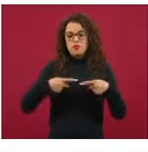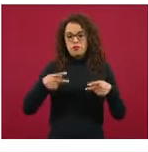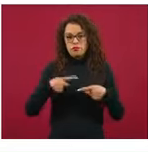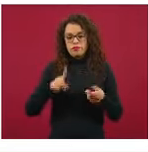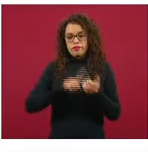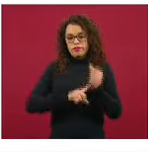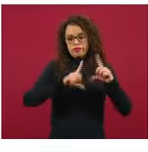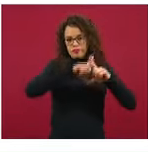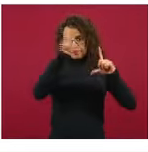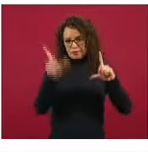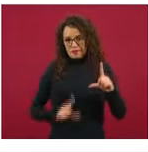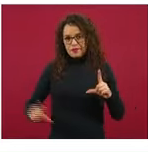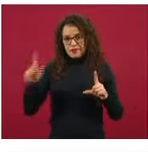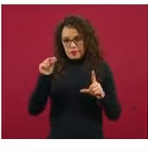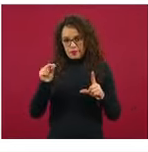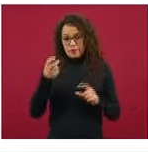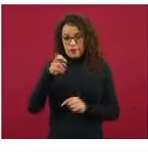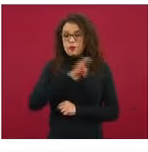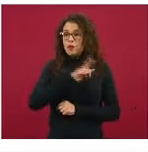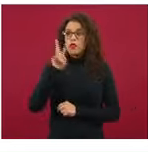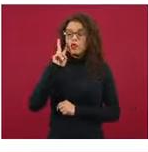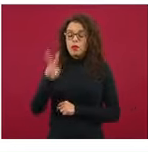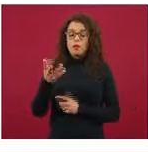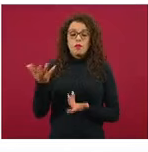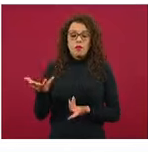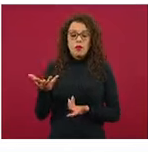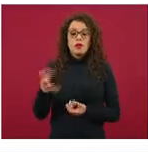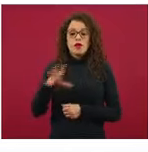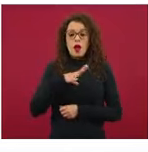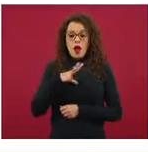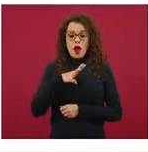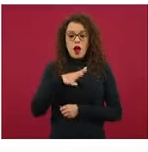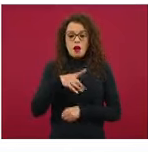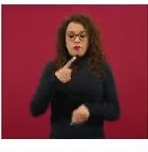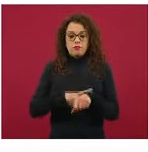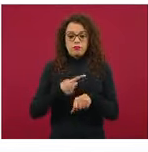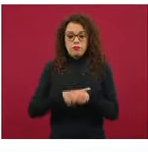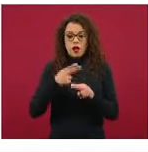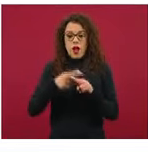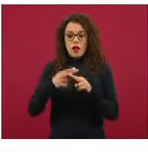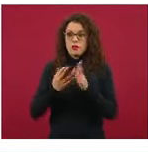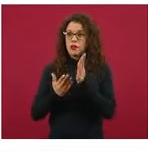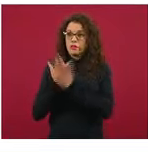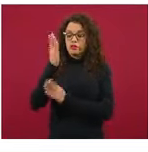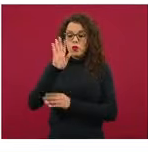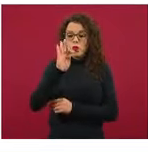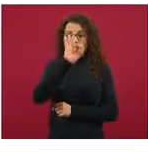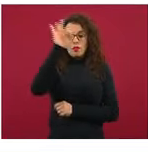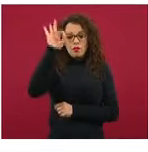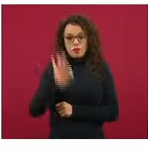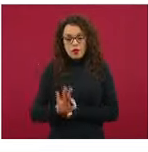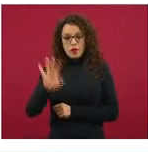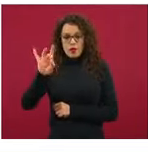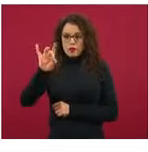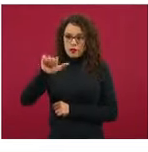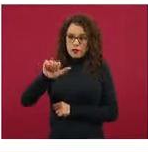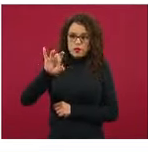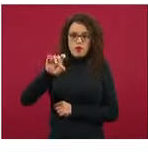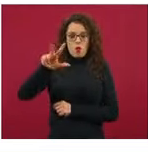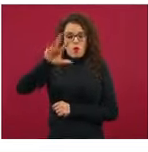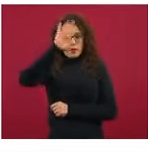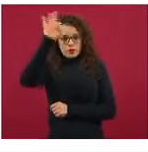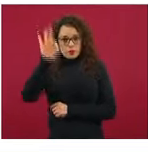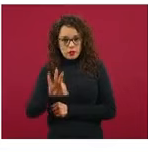media nacional, en donde hemos tenido estas comorbilidades que han llegado hasta superar a veces el 40%, 36,